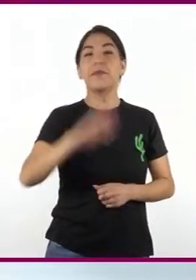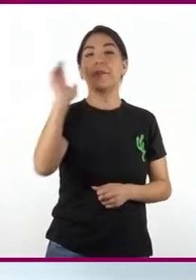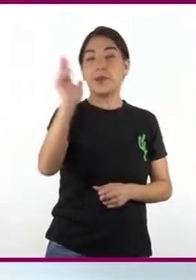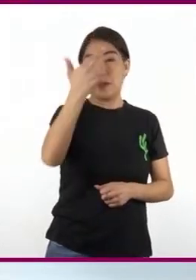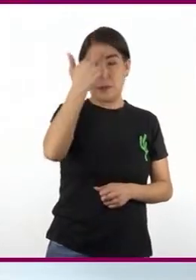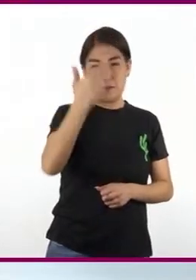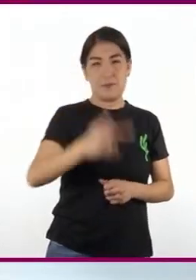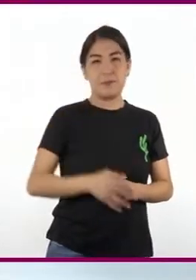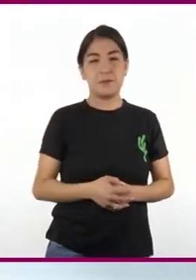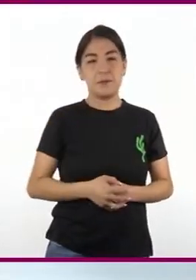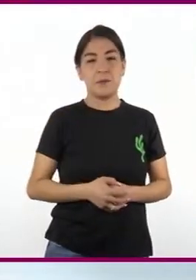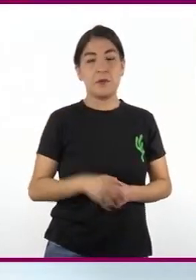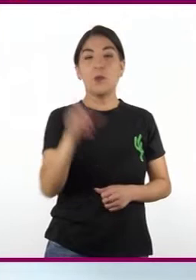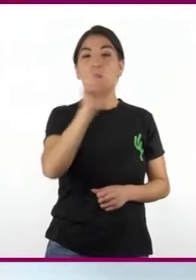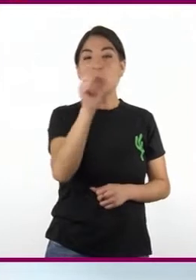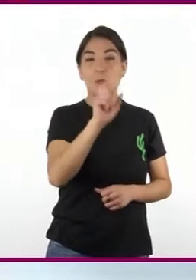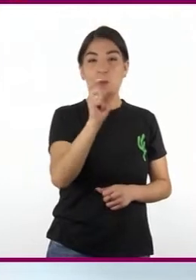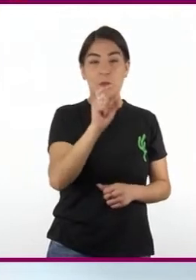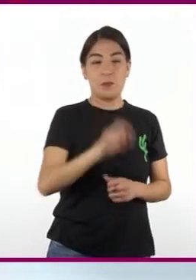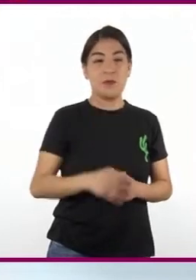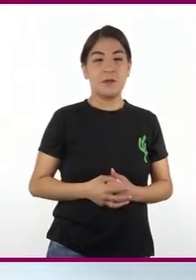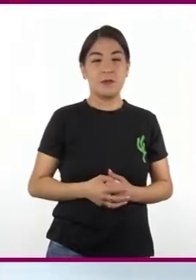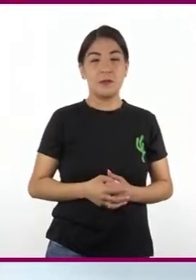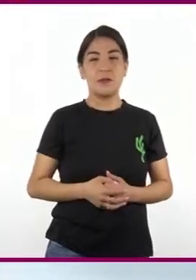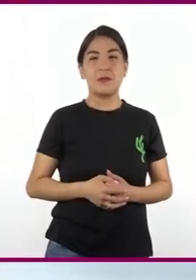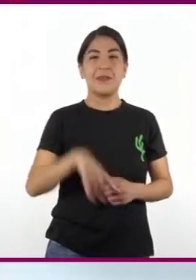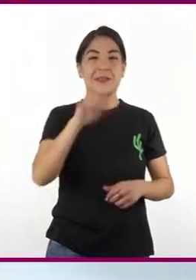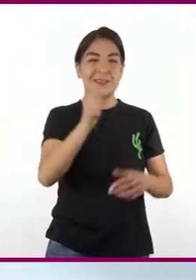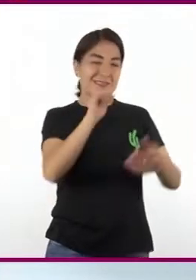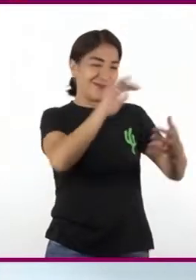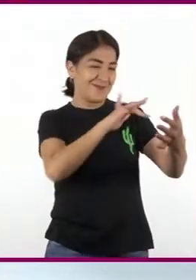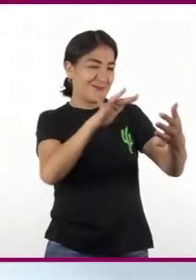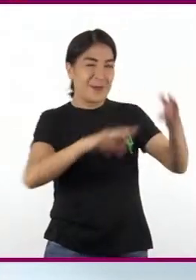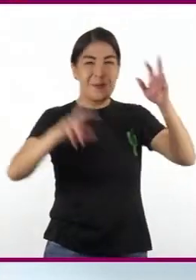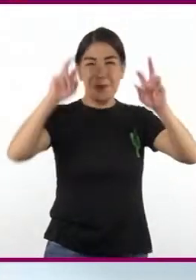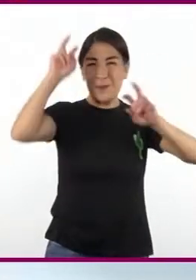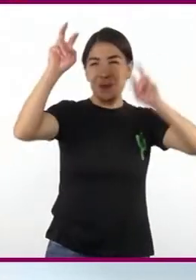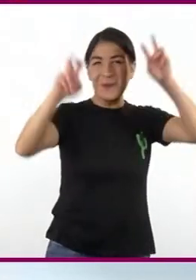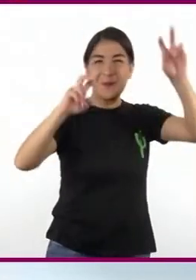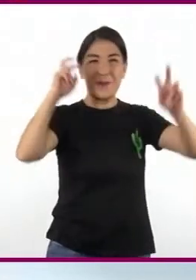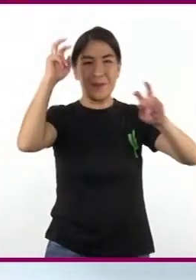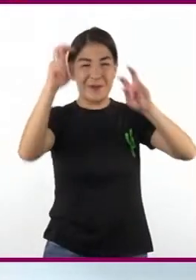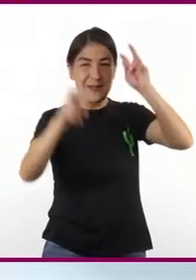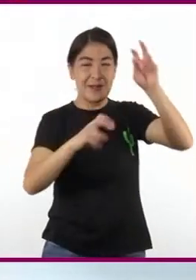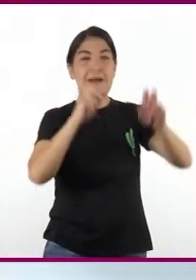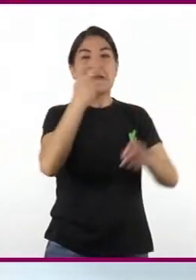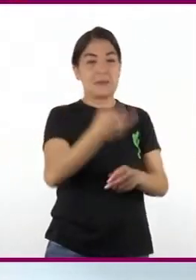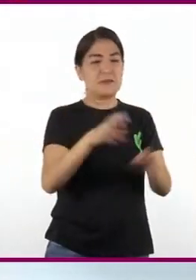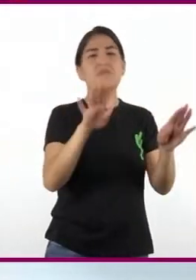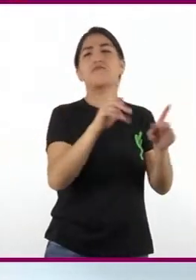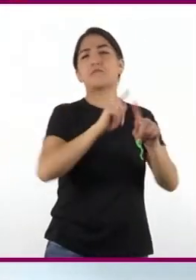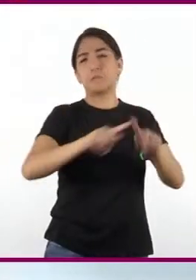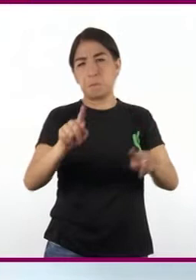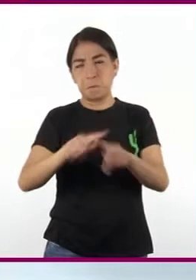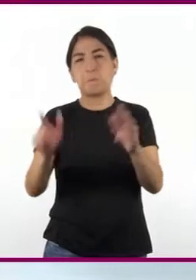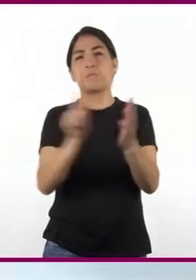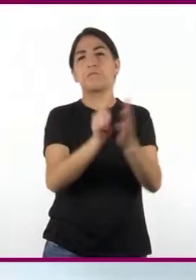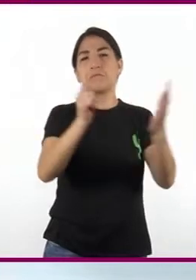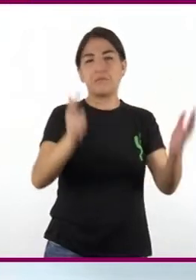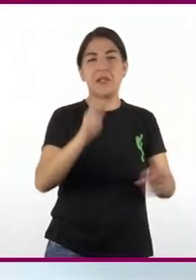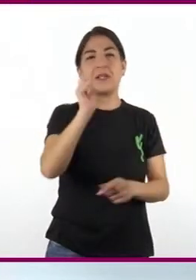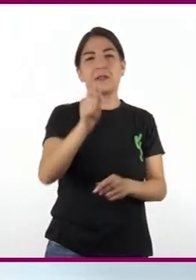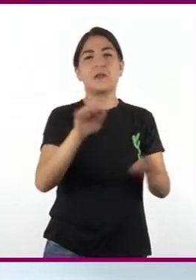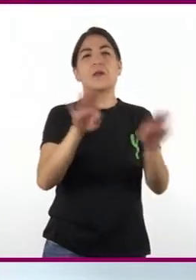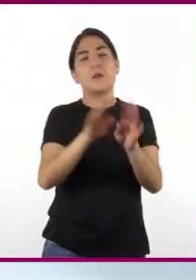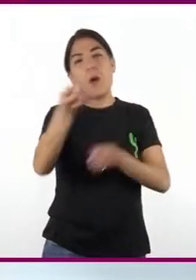Recordemos que cuando nos adentramos en la aventura de leer, encontramos diversos tipos de texto que anteceden la